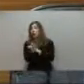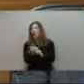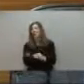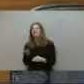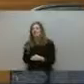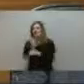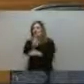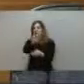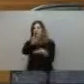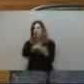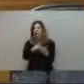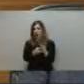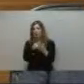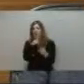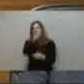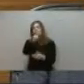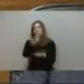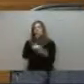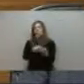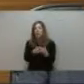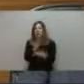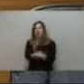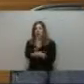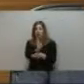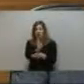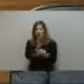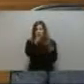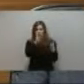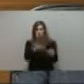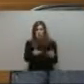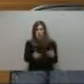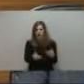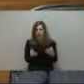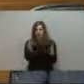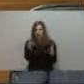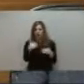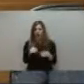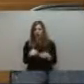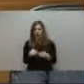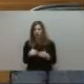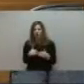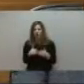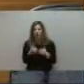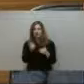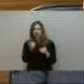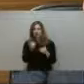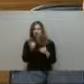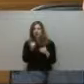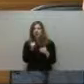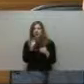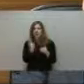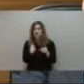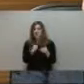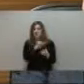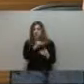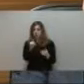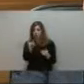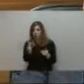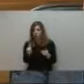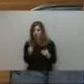segundo plan, para el cual usted no tiene previsión alguna, consejera, se limita a recoger lo que existe sin abordar el